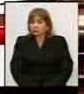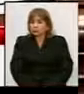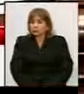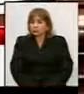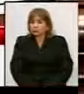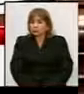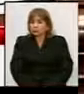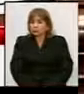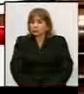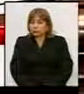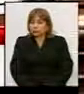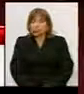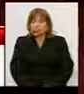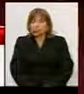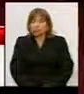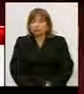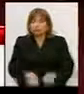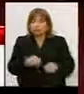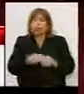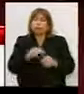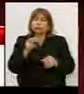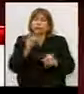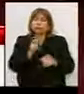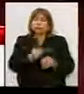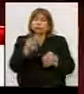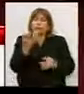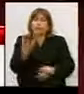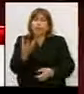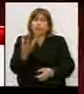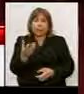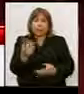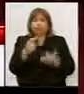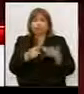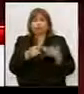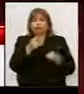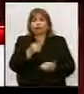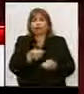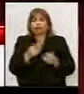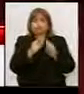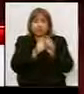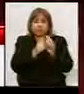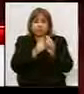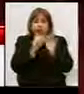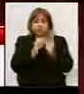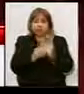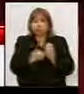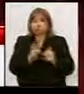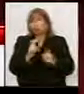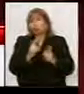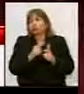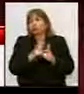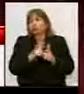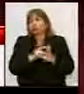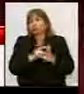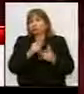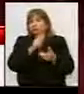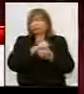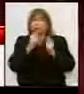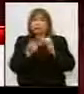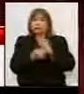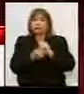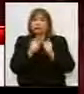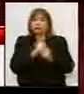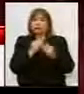Tiempo adicional, congresista. Que han desplazado a productores de papa, que han desplazado a productores de maíz, que inclusive, no solamente en el producto, han cambiado el